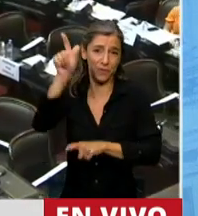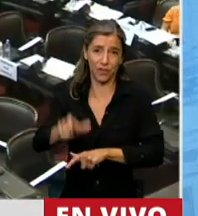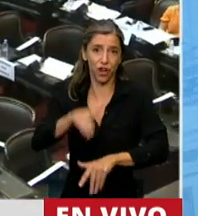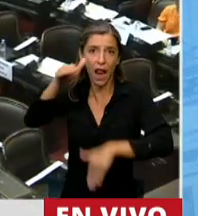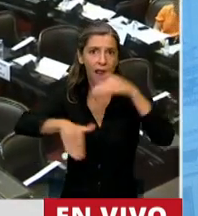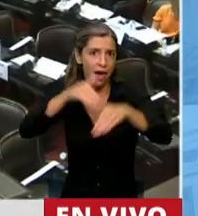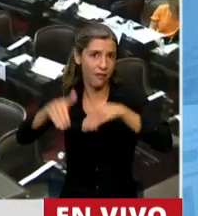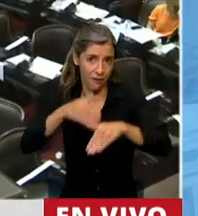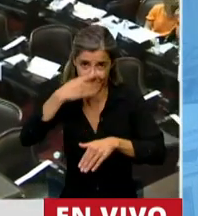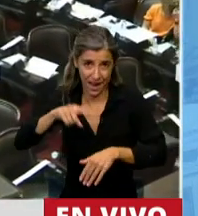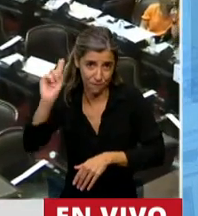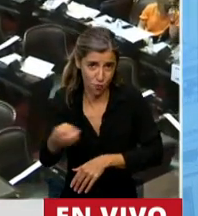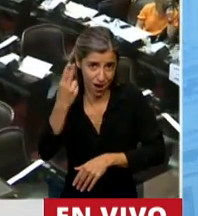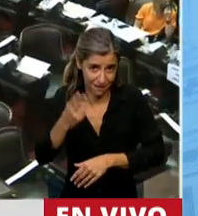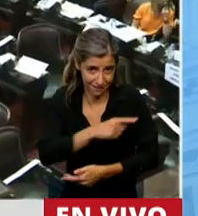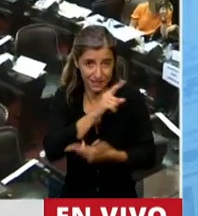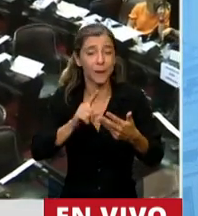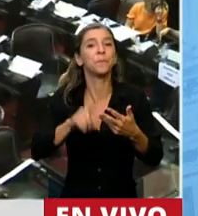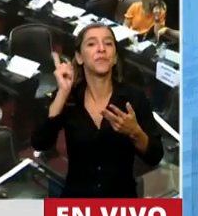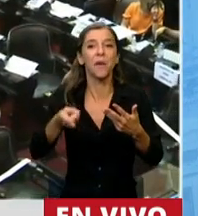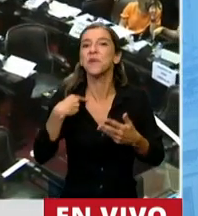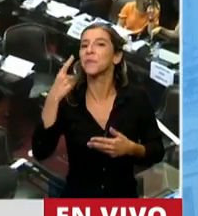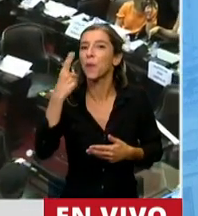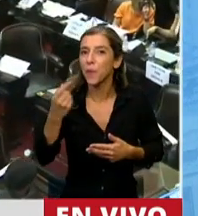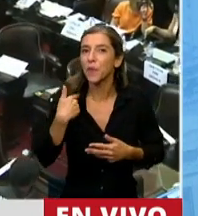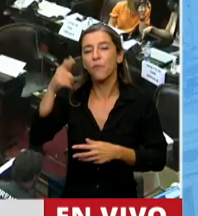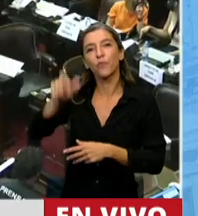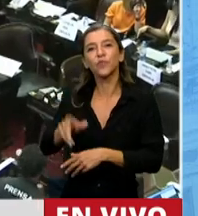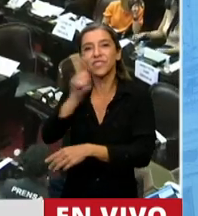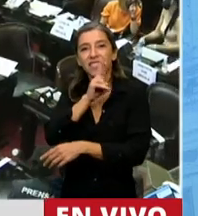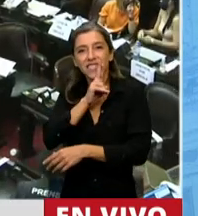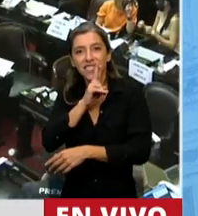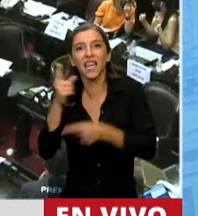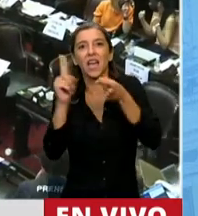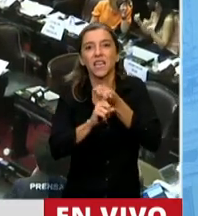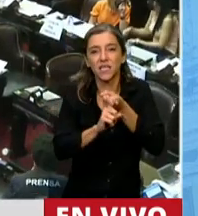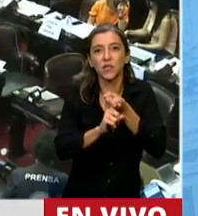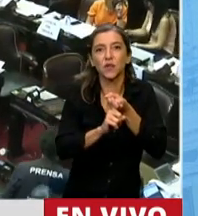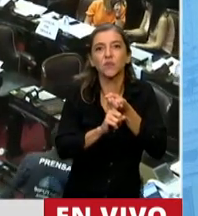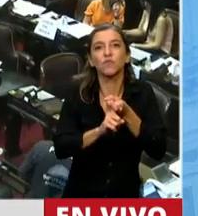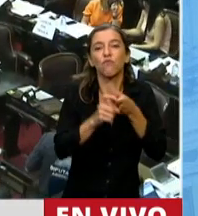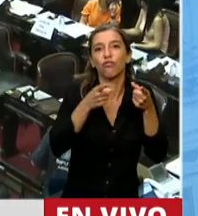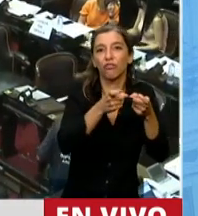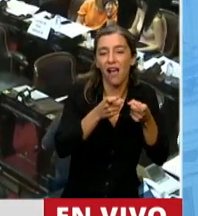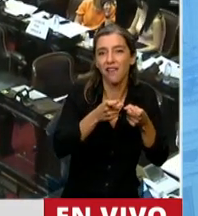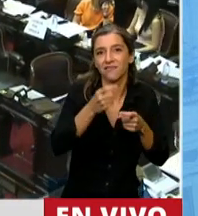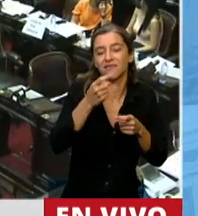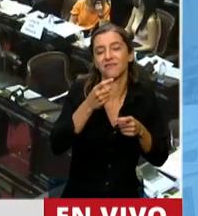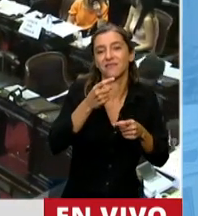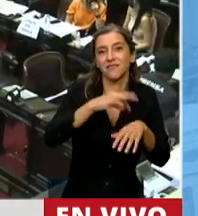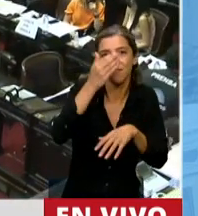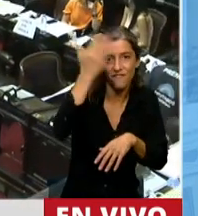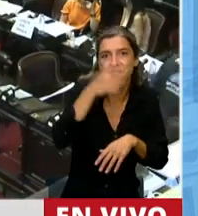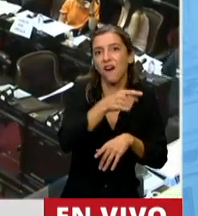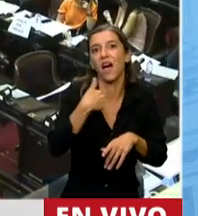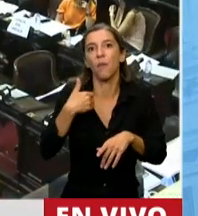Estuvimos con una chica que tenía el marido en Chaco, que tenía cáncer y quería volver a Formosa y que jamás pudo